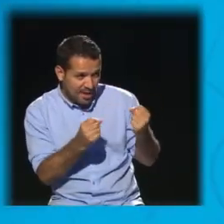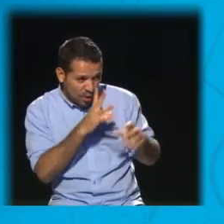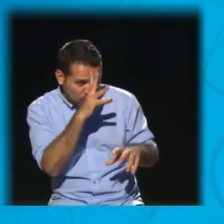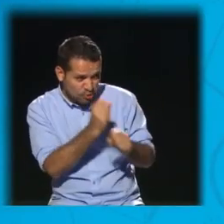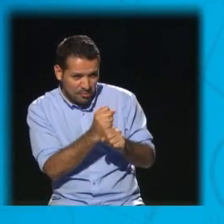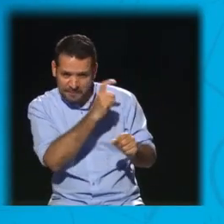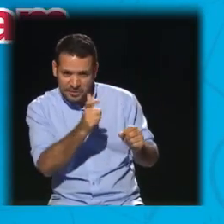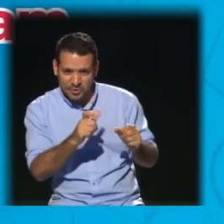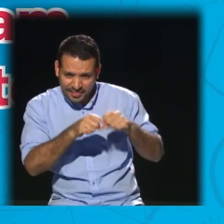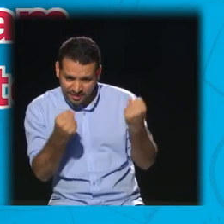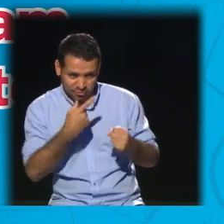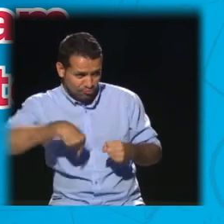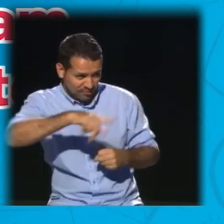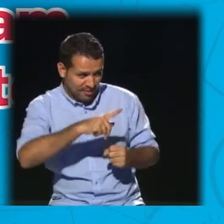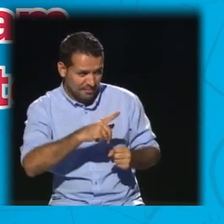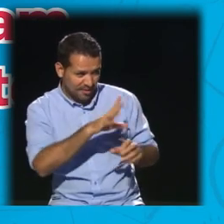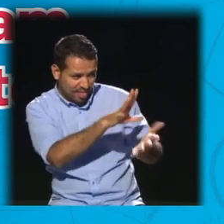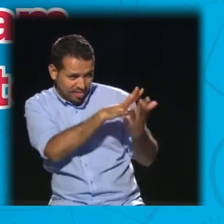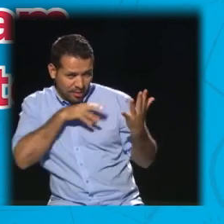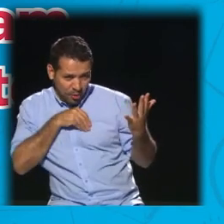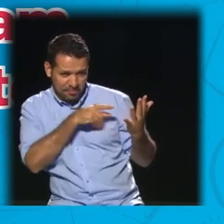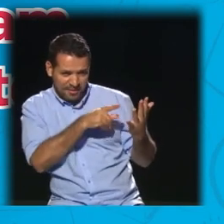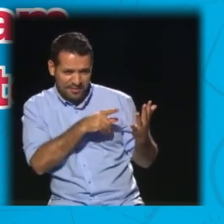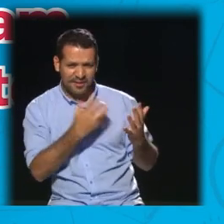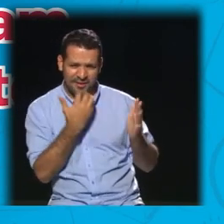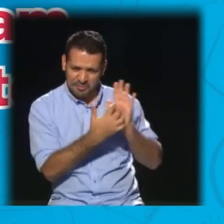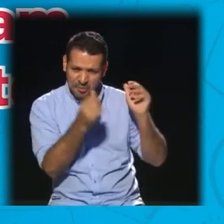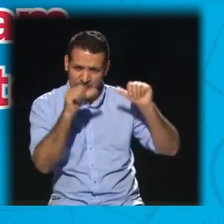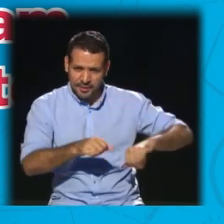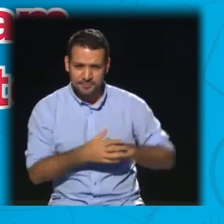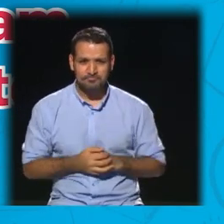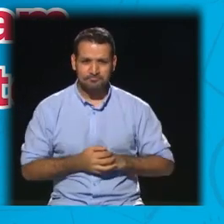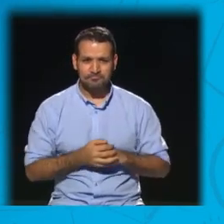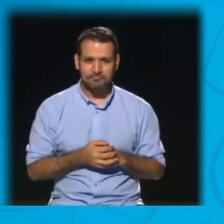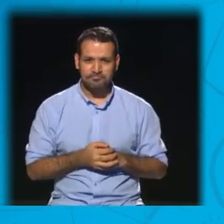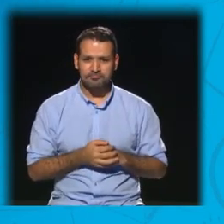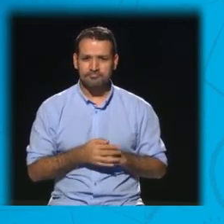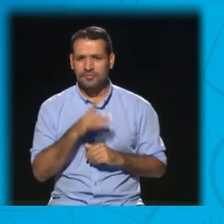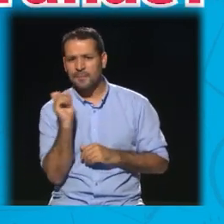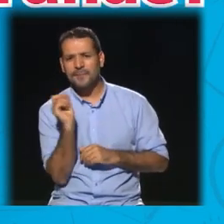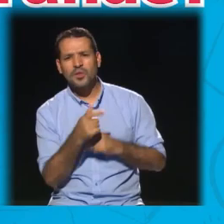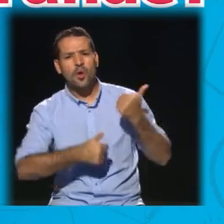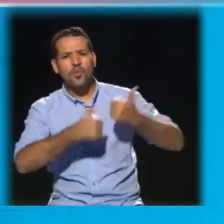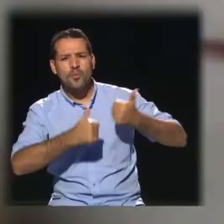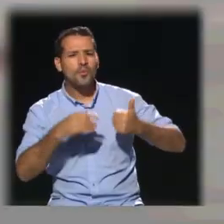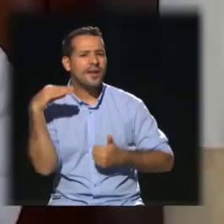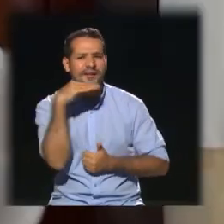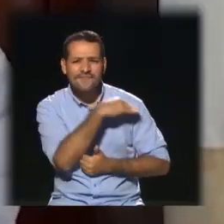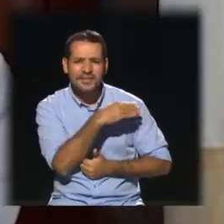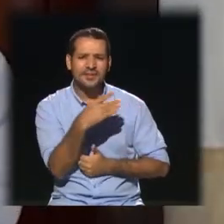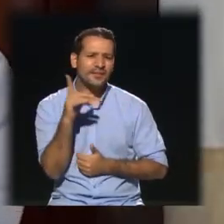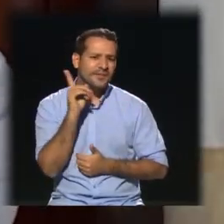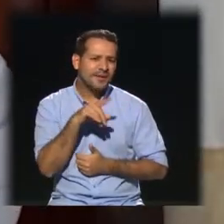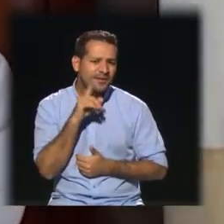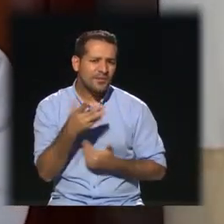Primero vamos a conocer algunas falacias de uso común en nuestra realidad y luego le vamos a preguntar al profesor todo cuál es la falacia más grande.